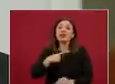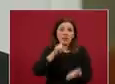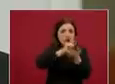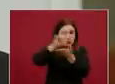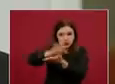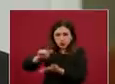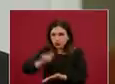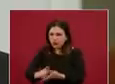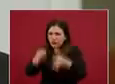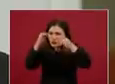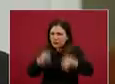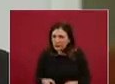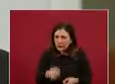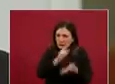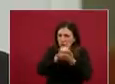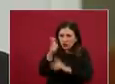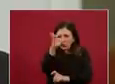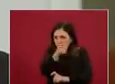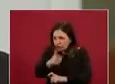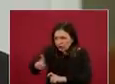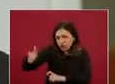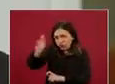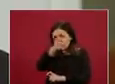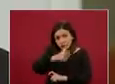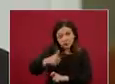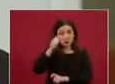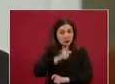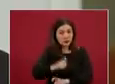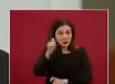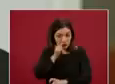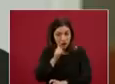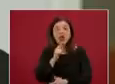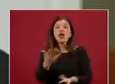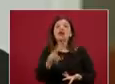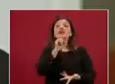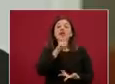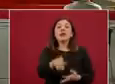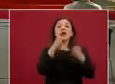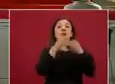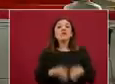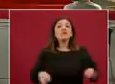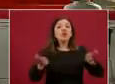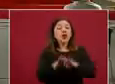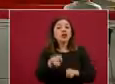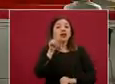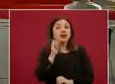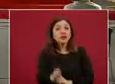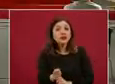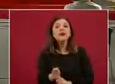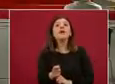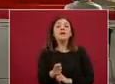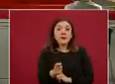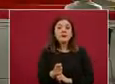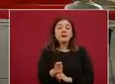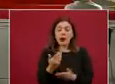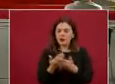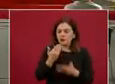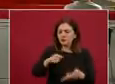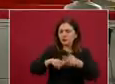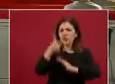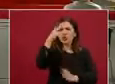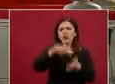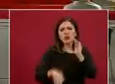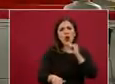limpiadas, sanitizadas entre un vuelo y otro. Y también, importantemente, desde